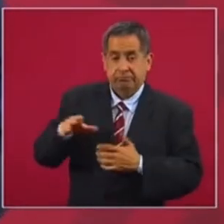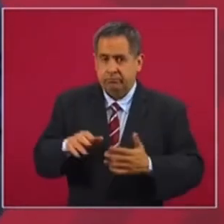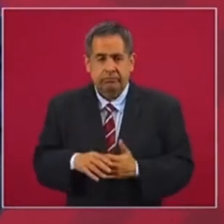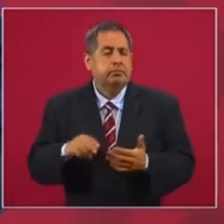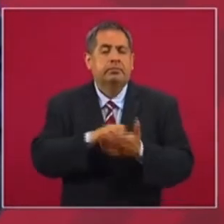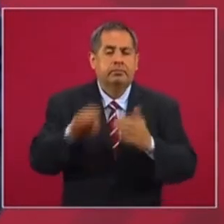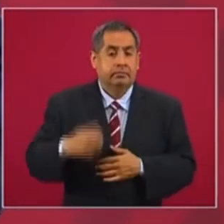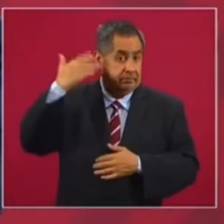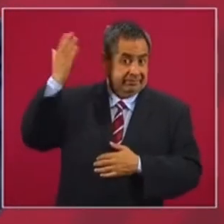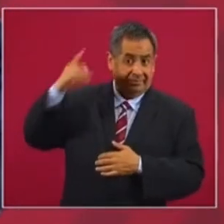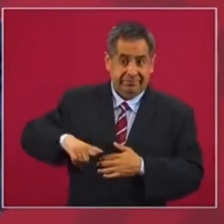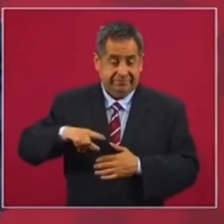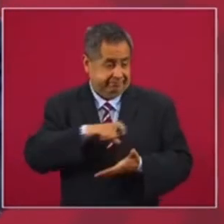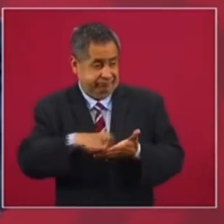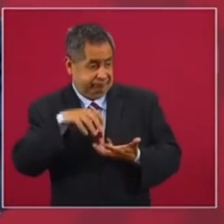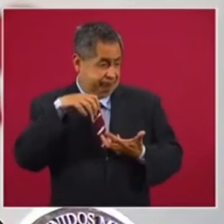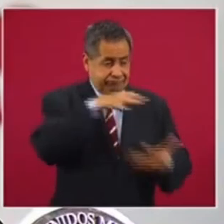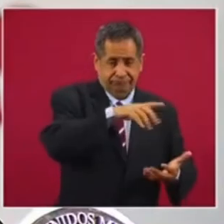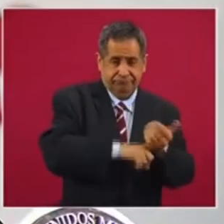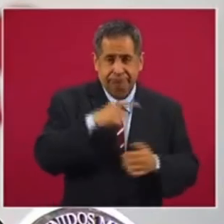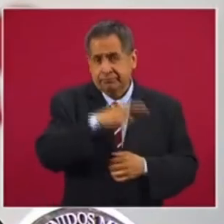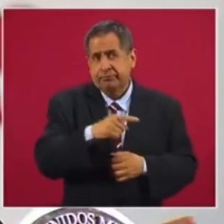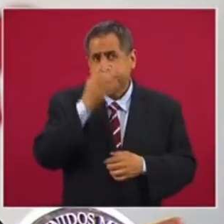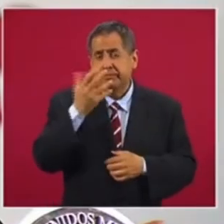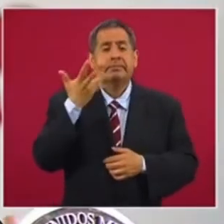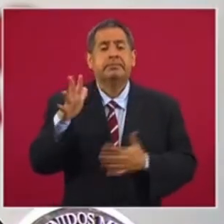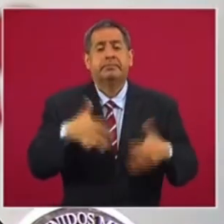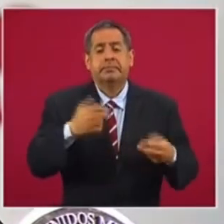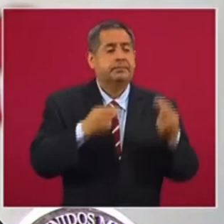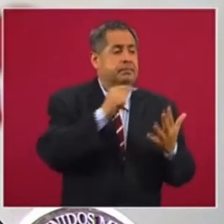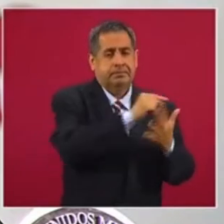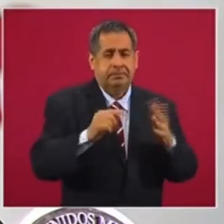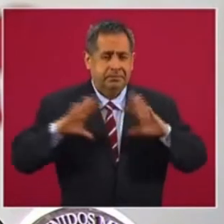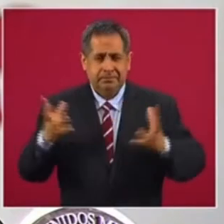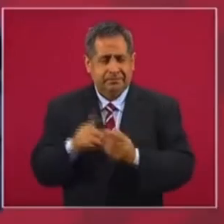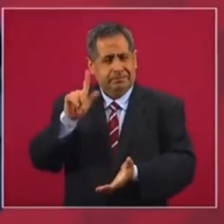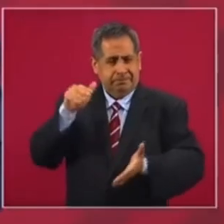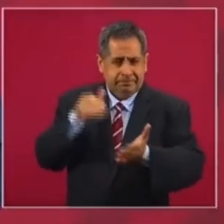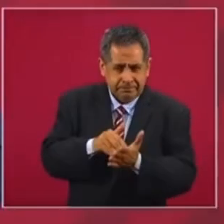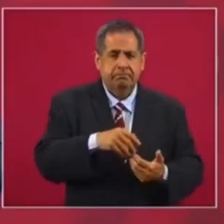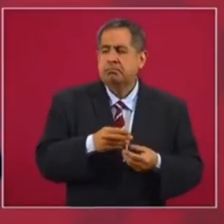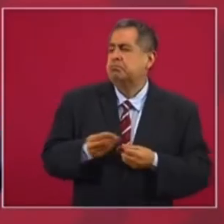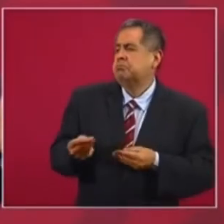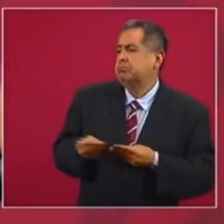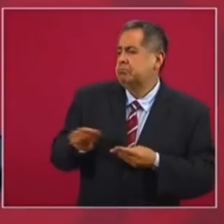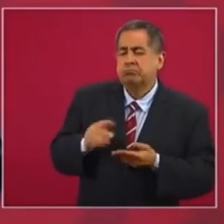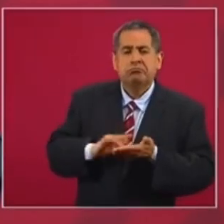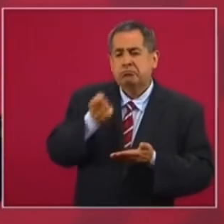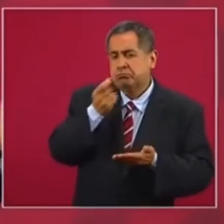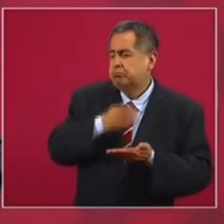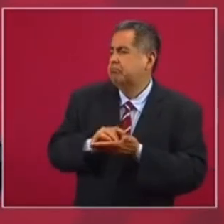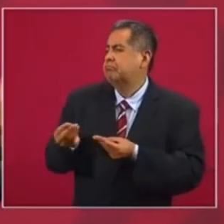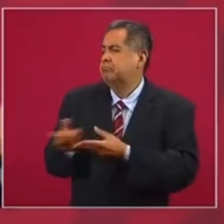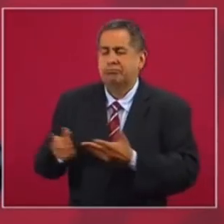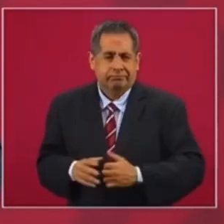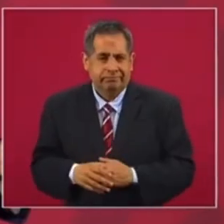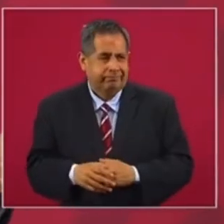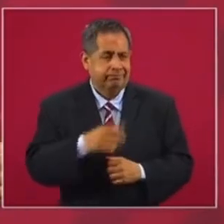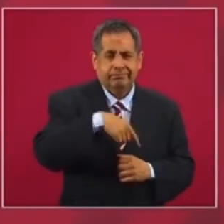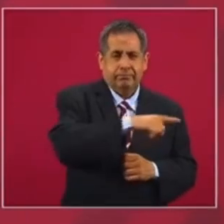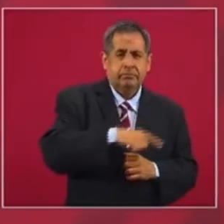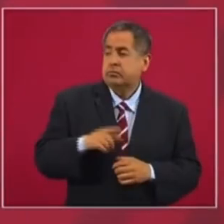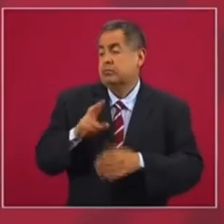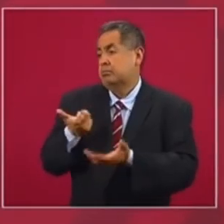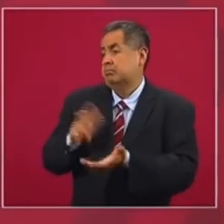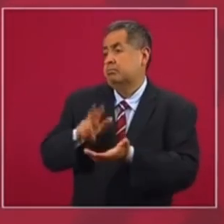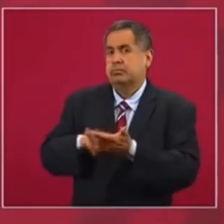compraban a estas empresas, a 10 empresas, como 70 mil millones de pesos. Entonces, vendían al